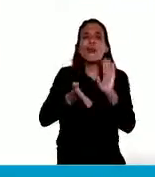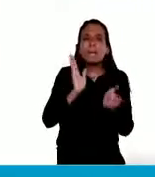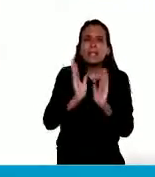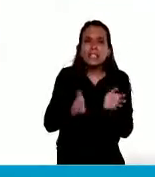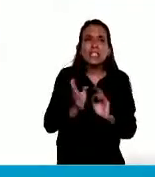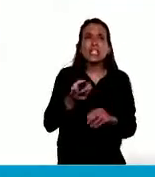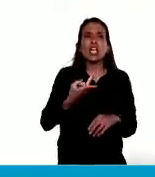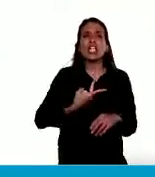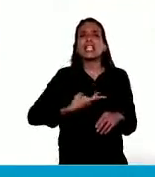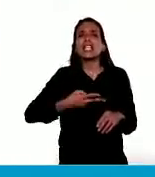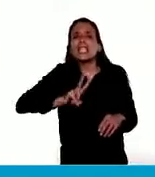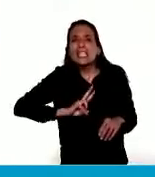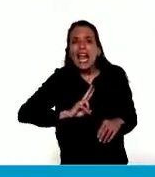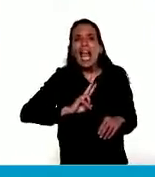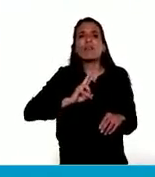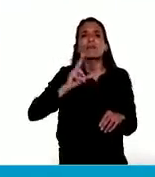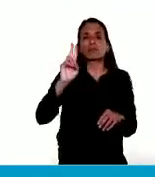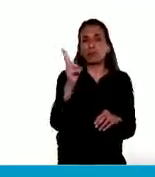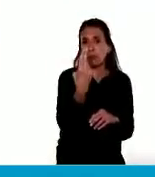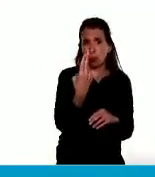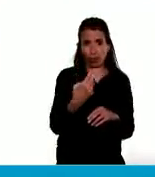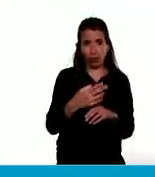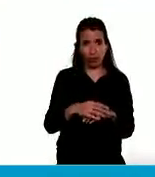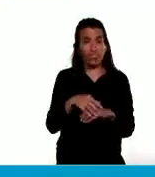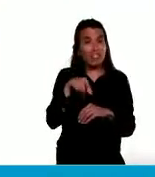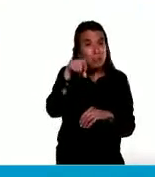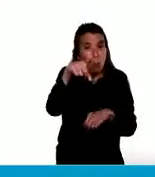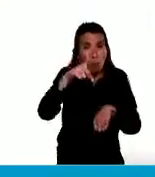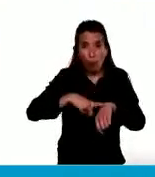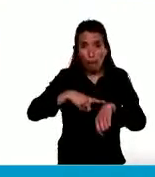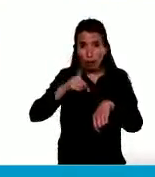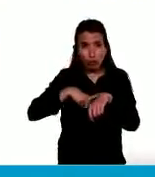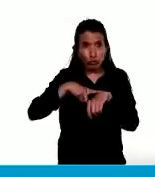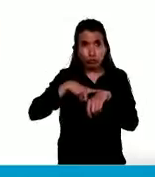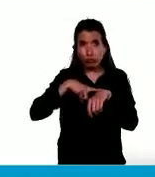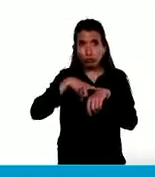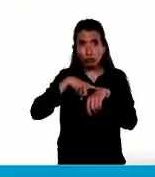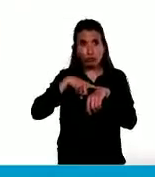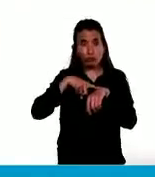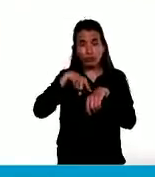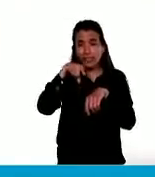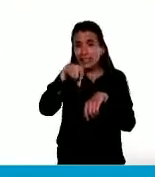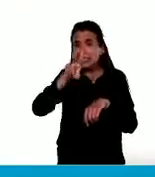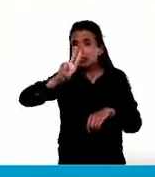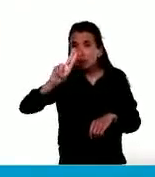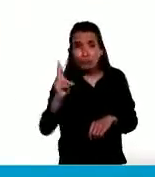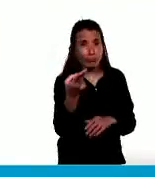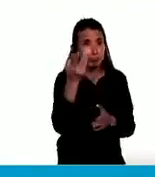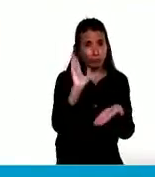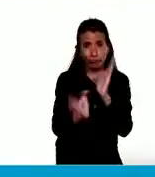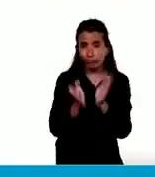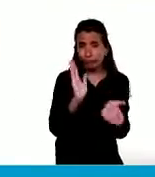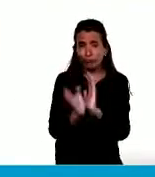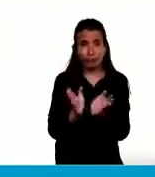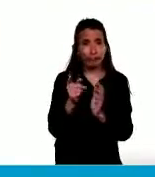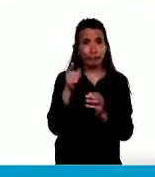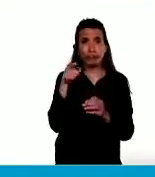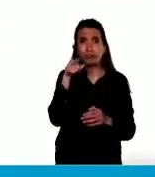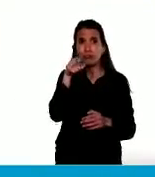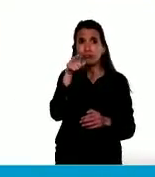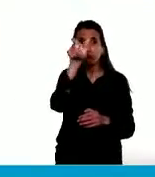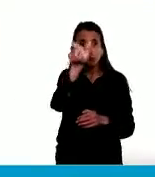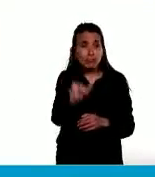fue la primera sentencia de este femicidio, de travesticidio de Diana